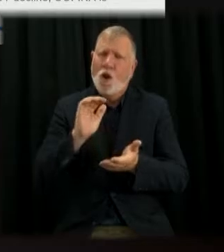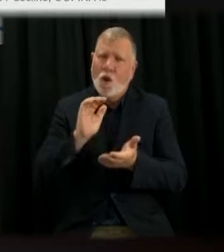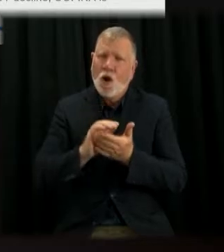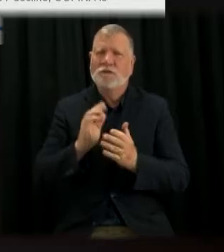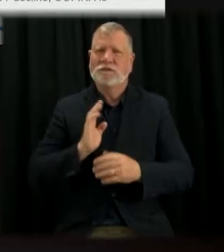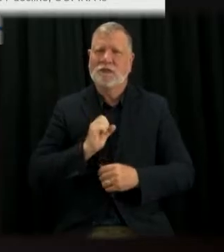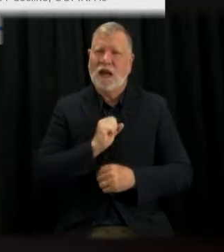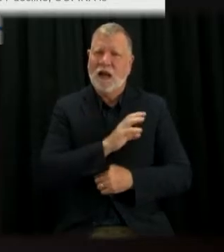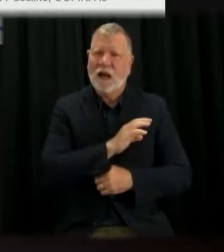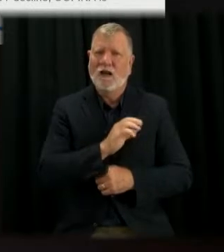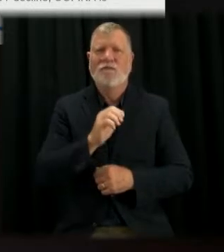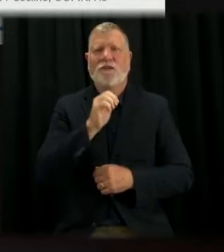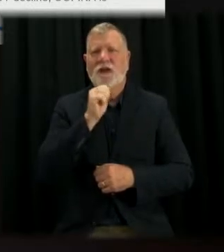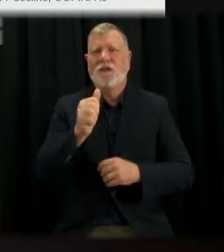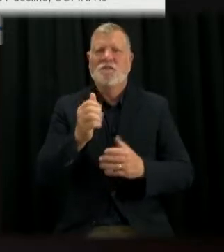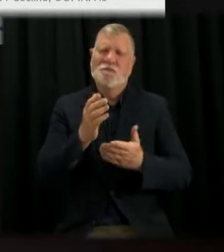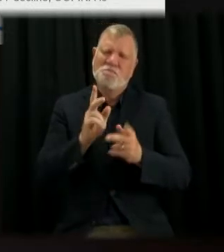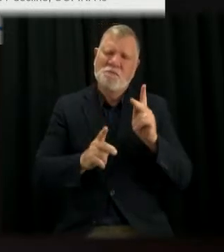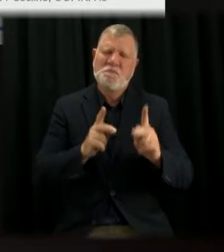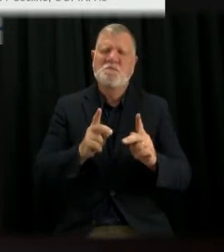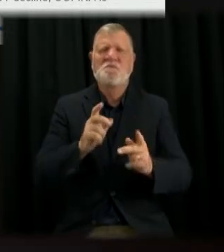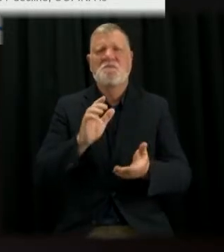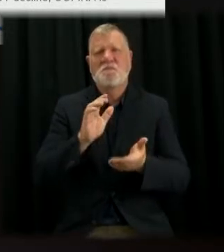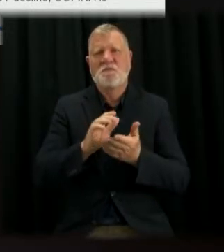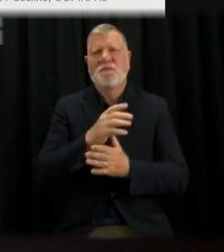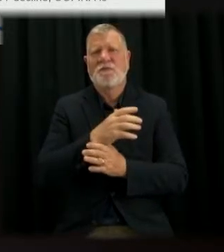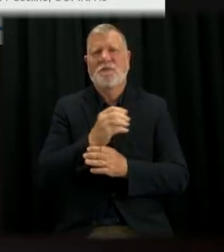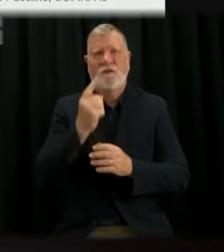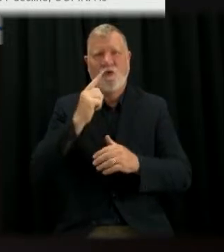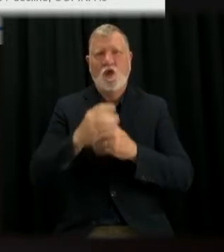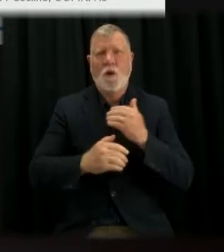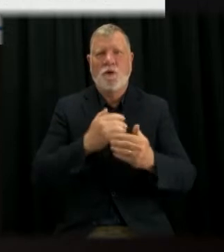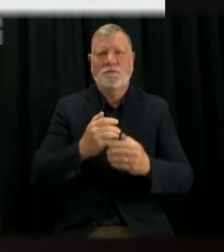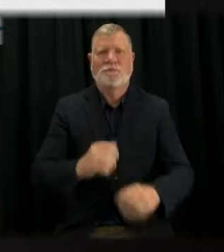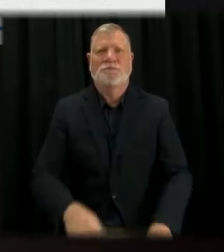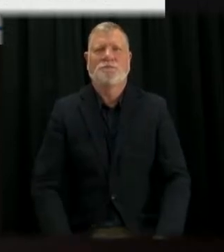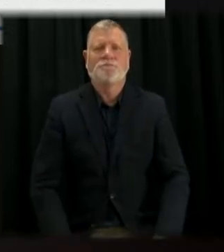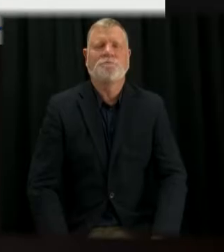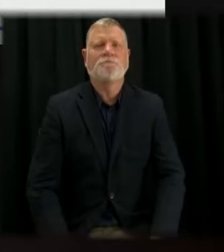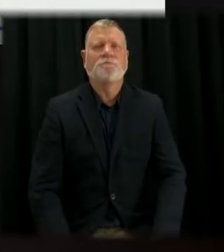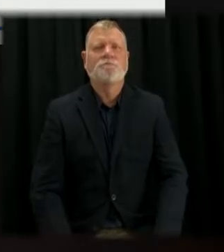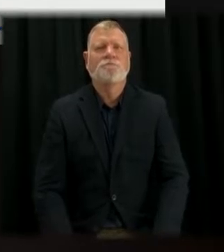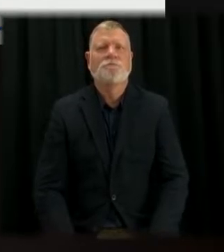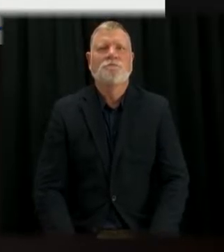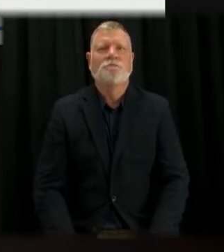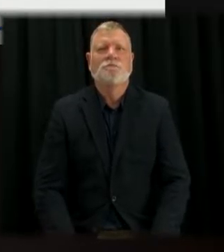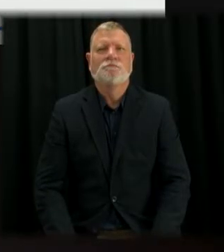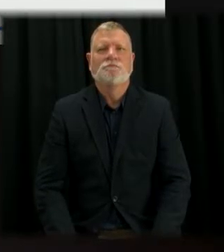$1,400 millones para servicios profesionales y otros gastos para la operación de COFINA.